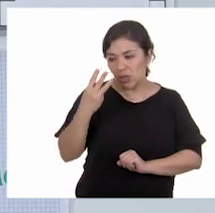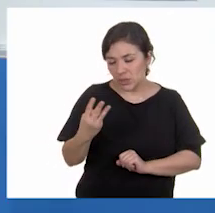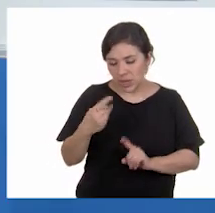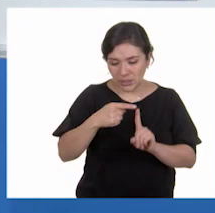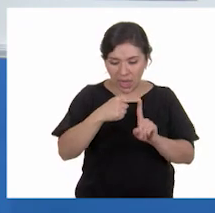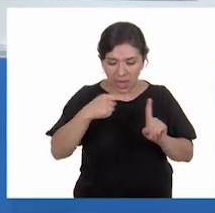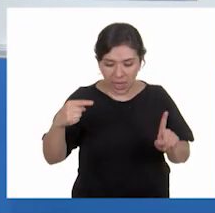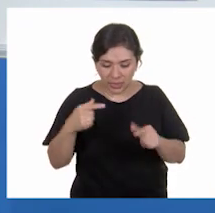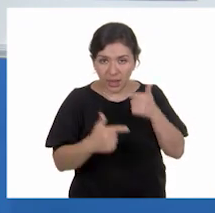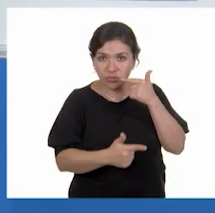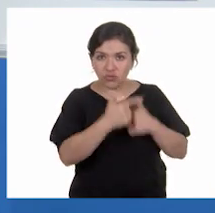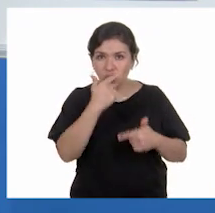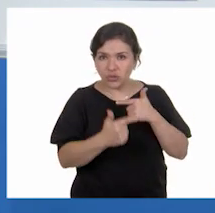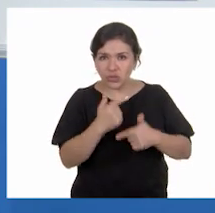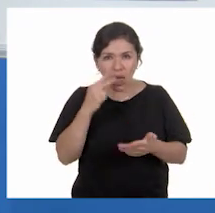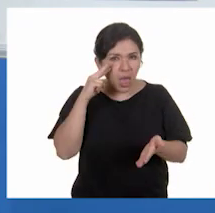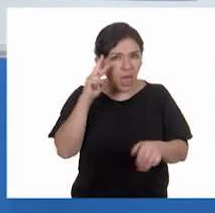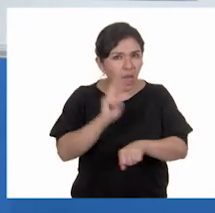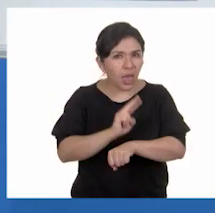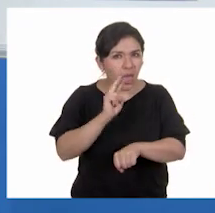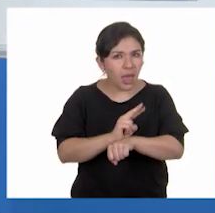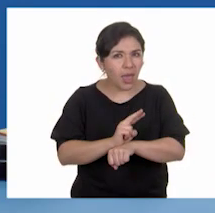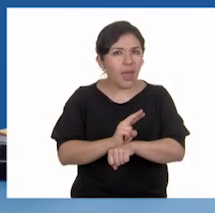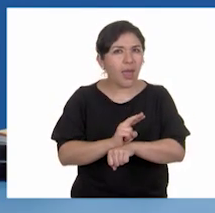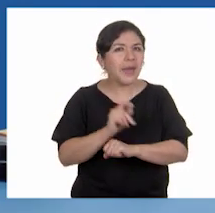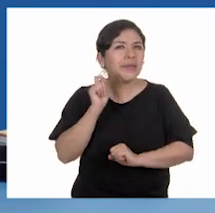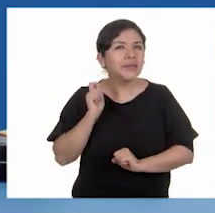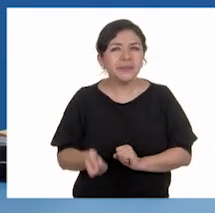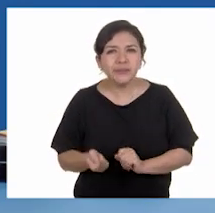243... Entre 12... 12